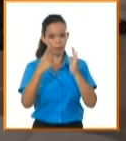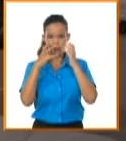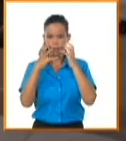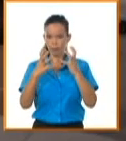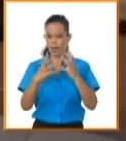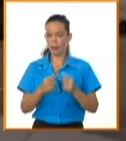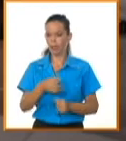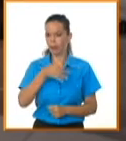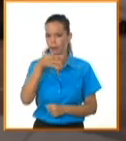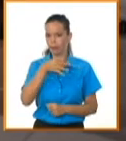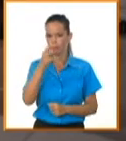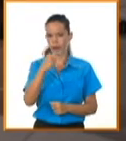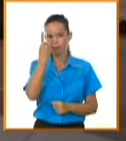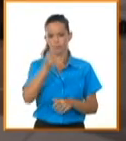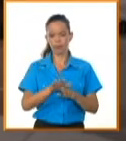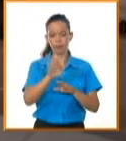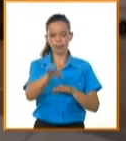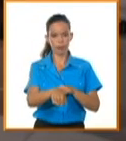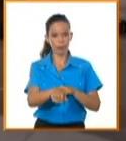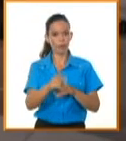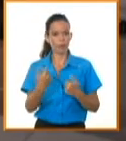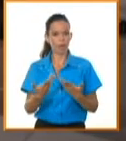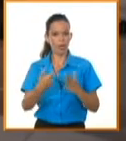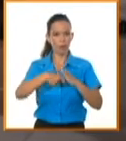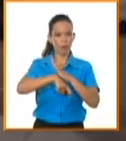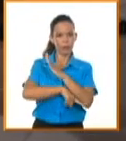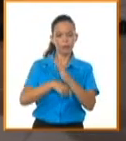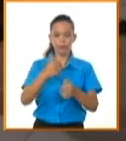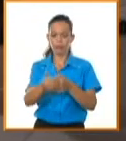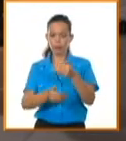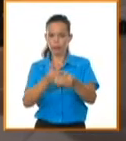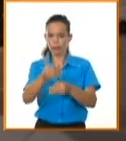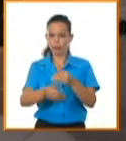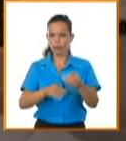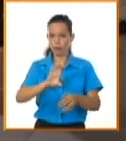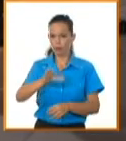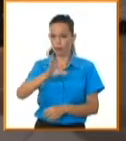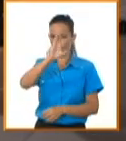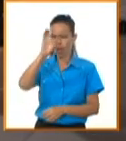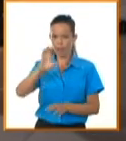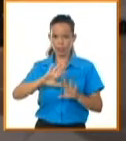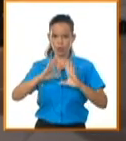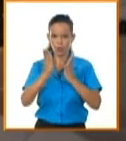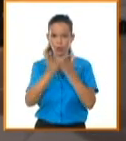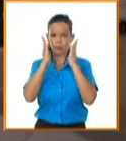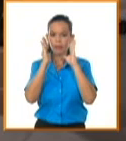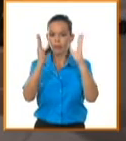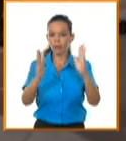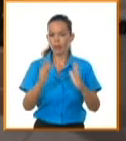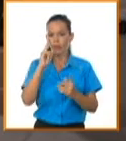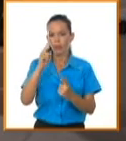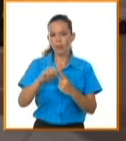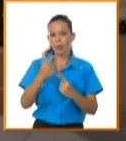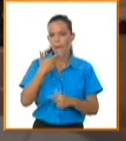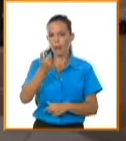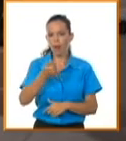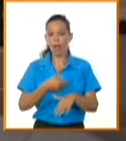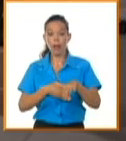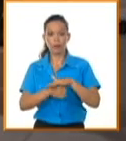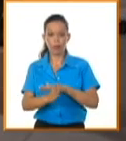un primer paso podemos decir de esta profundización del proceso de bancarización que iba destinado a mejorar el acceso